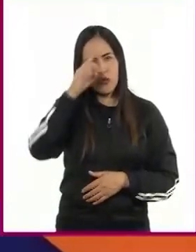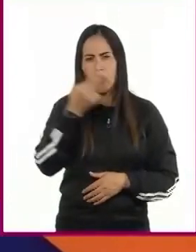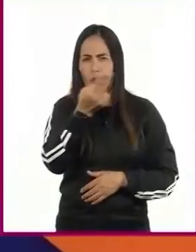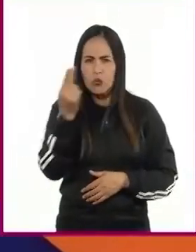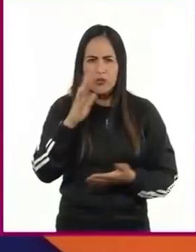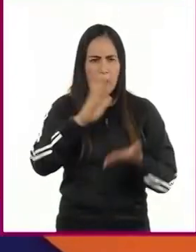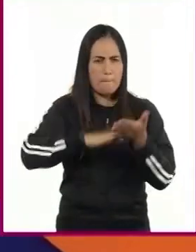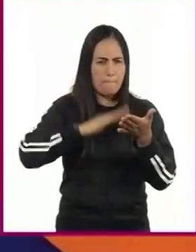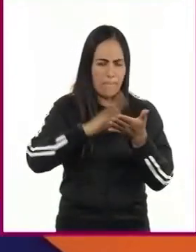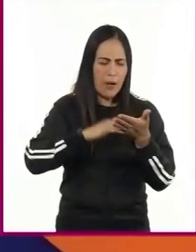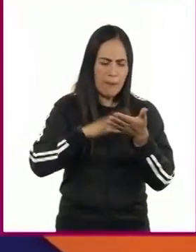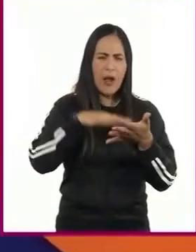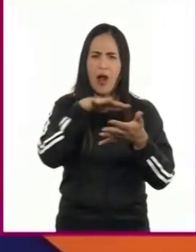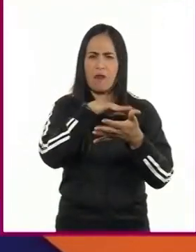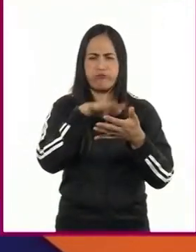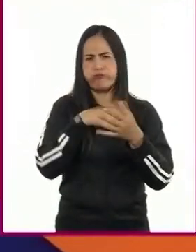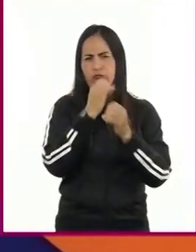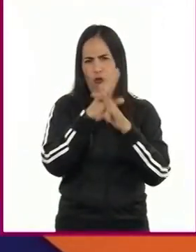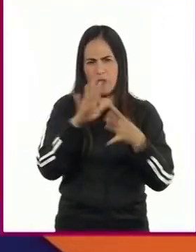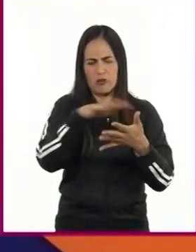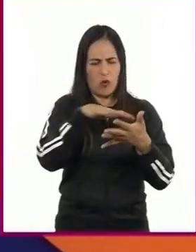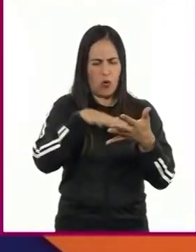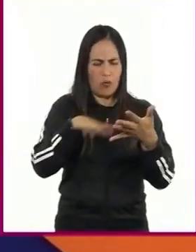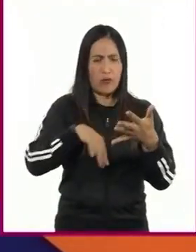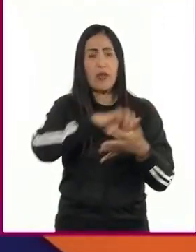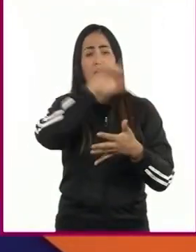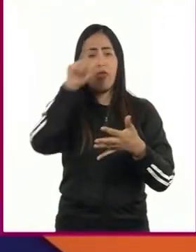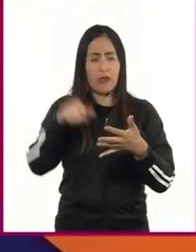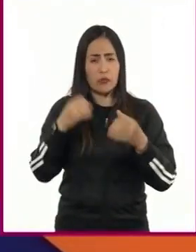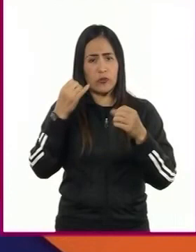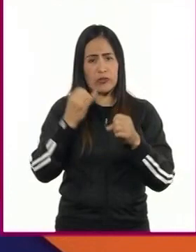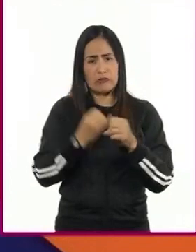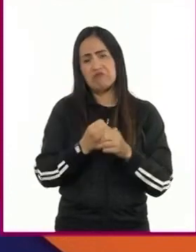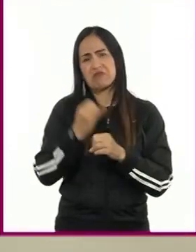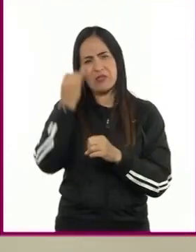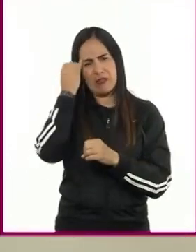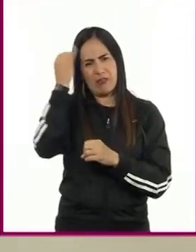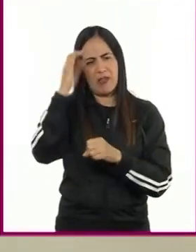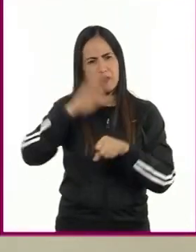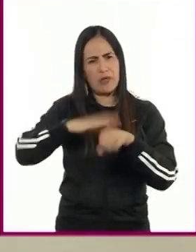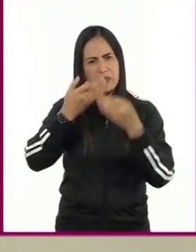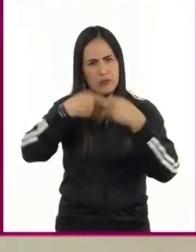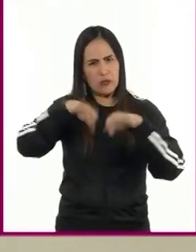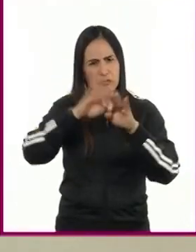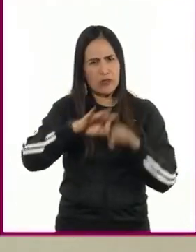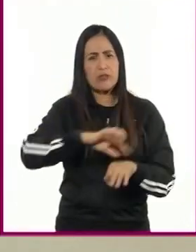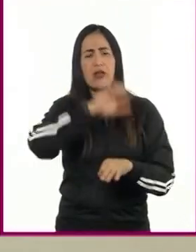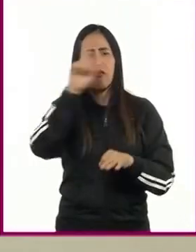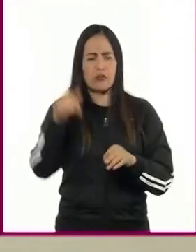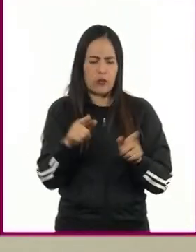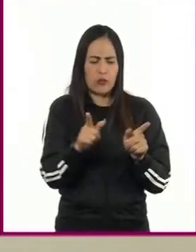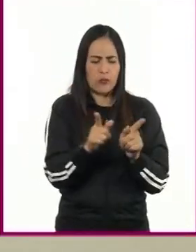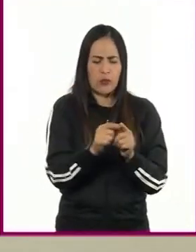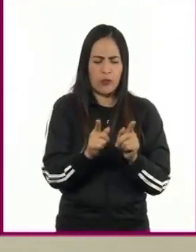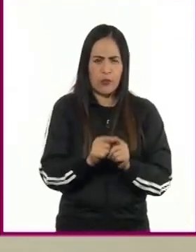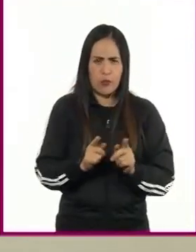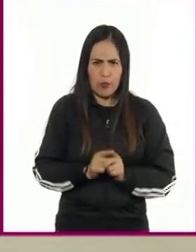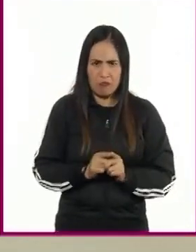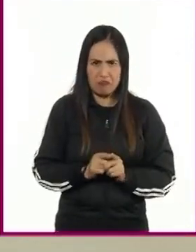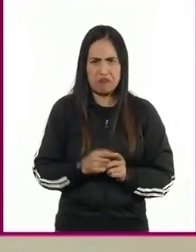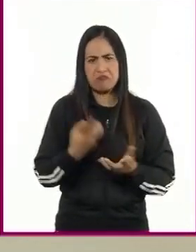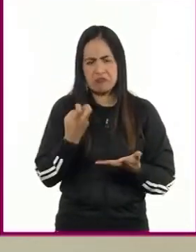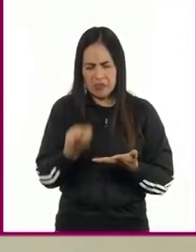documentos que hayan elegido e identifiquen las ideas principales para que elaboren notas o fichas de resumen o síntesis con sus